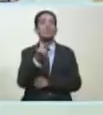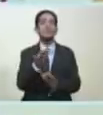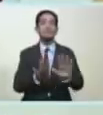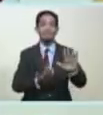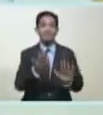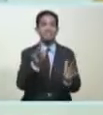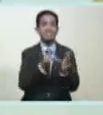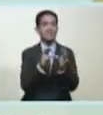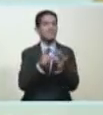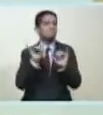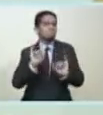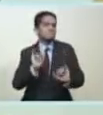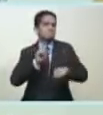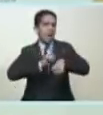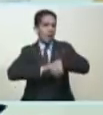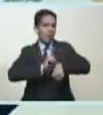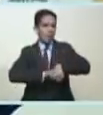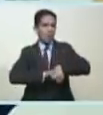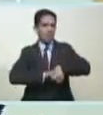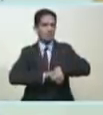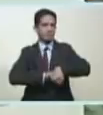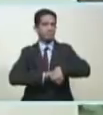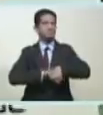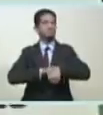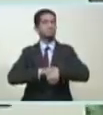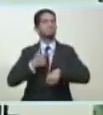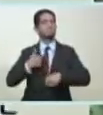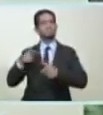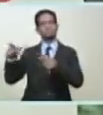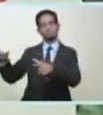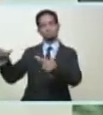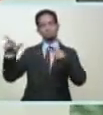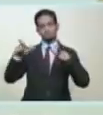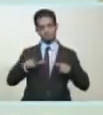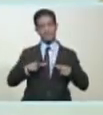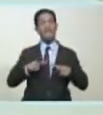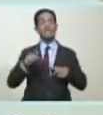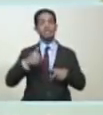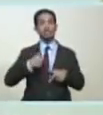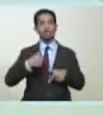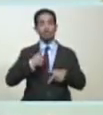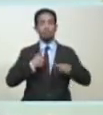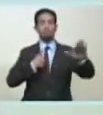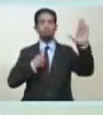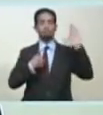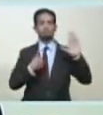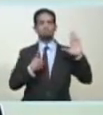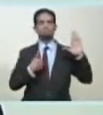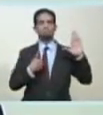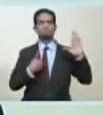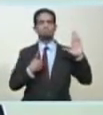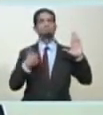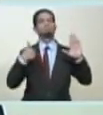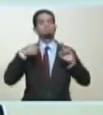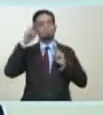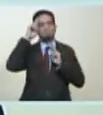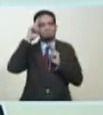misma hora, recibí mi certificado y juré perseverancia,